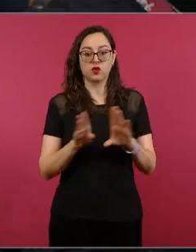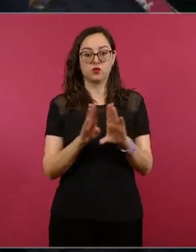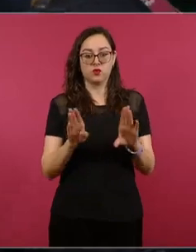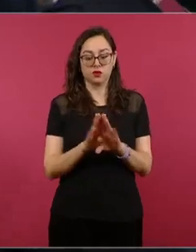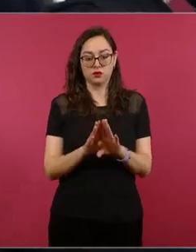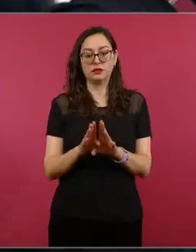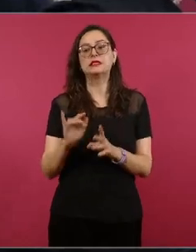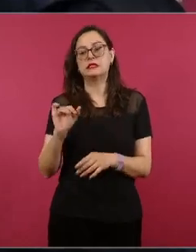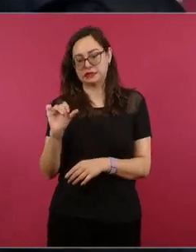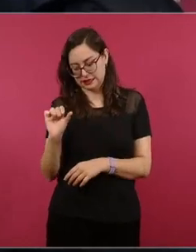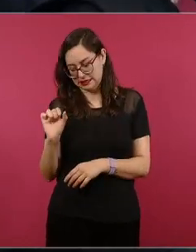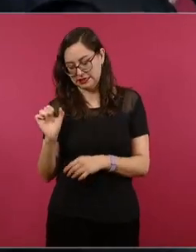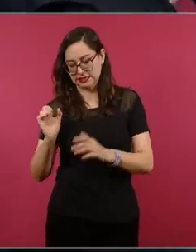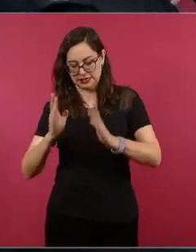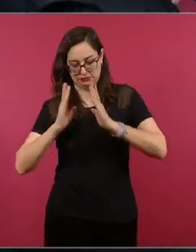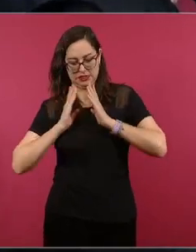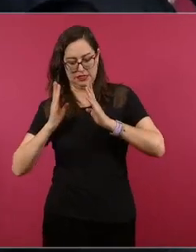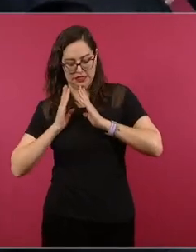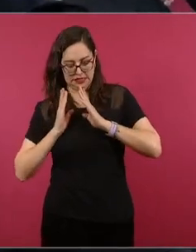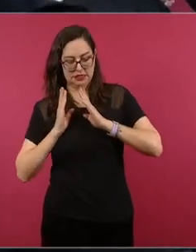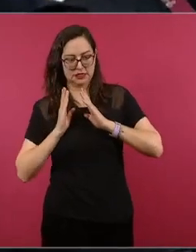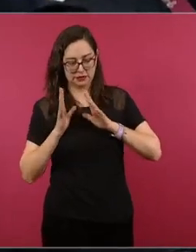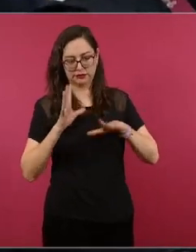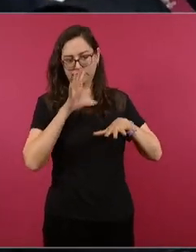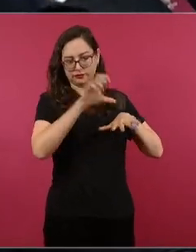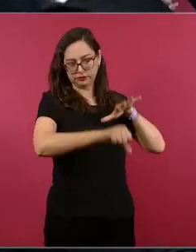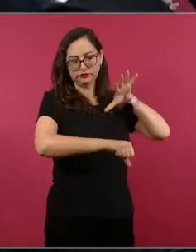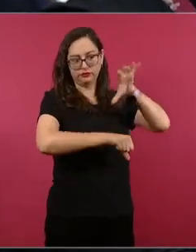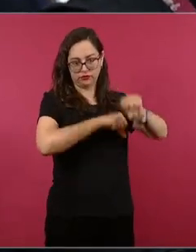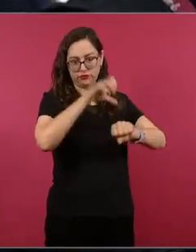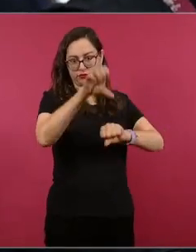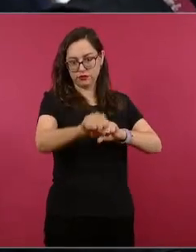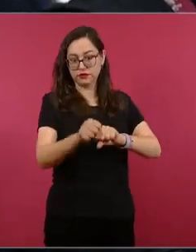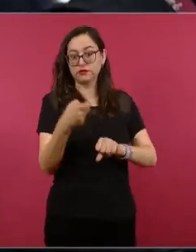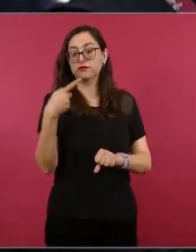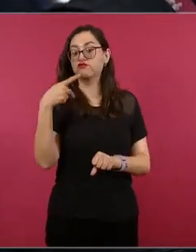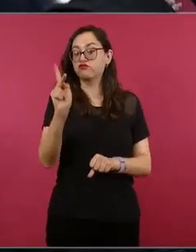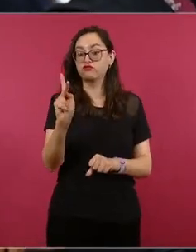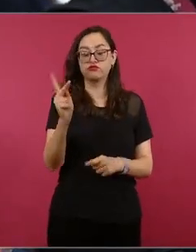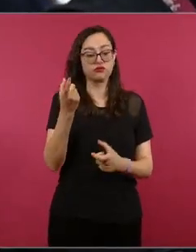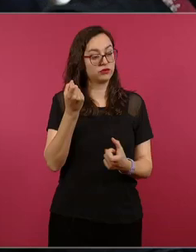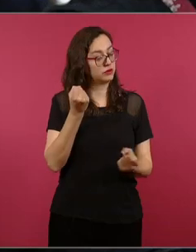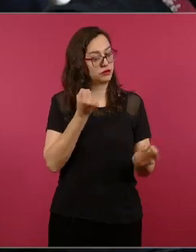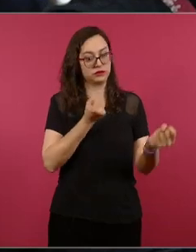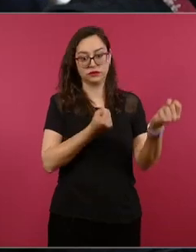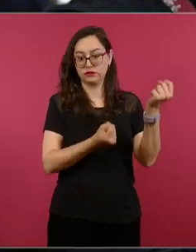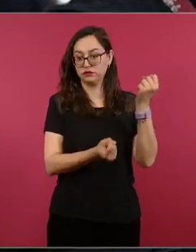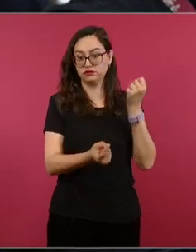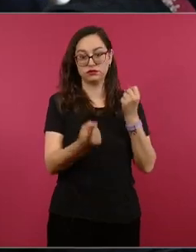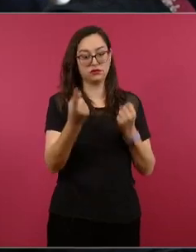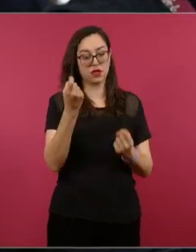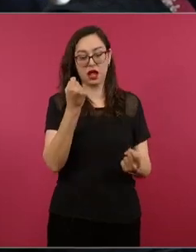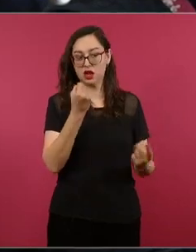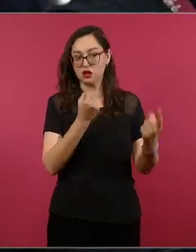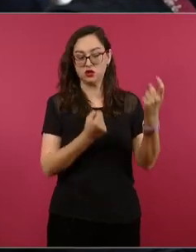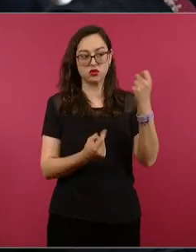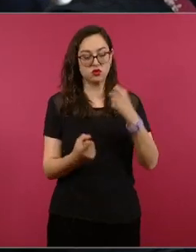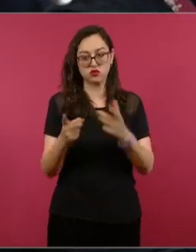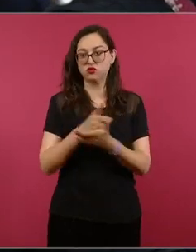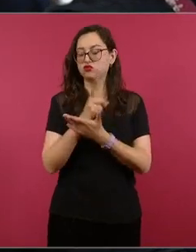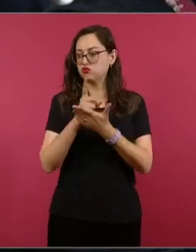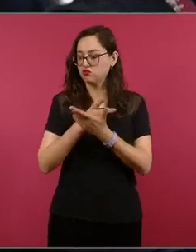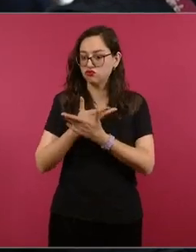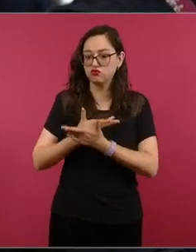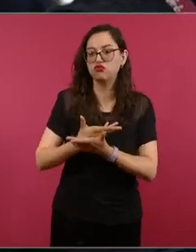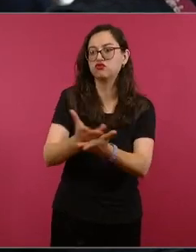Fuerzas Armadas, pero que al mismo tiempo hay algunos elementos, algunas partes de estos paquetes que llegan, que sí llegan a la distribución. Quisiera preguntarle